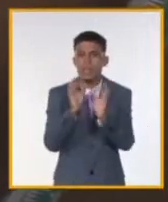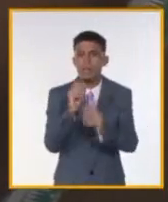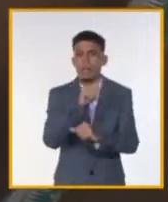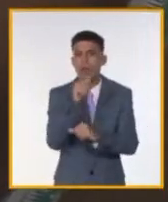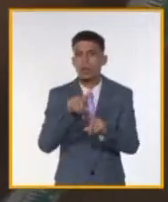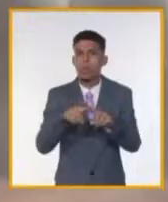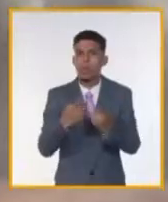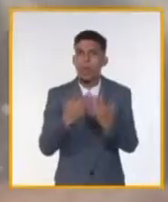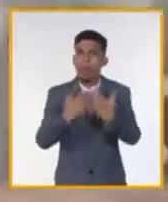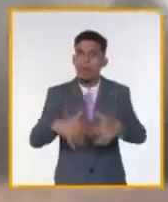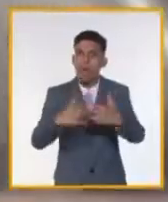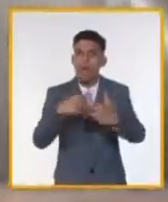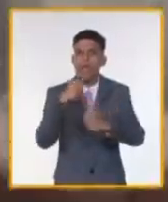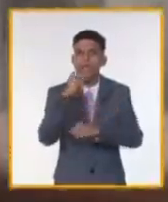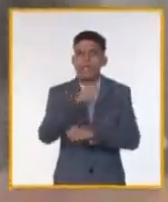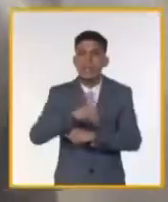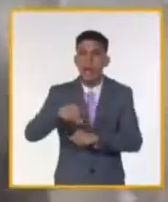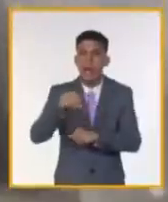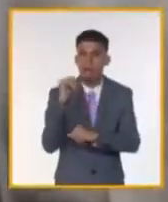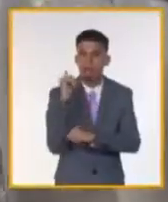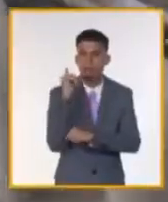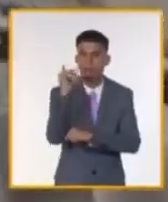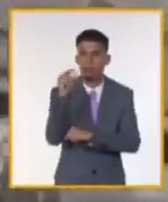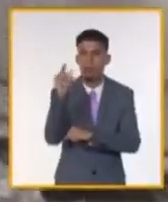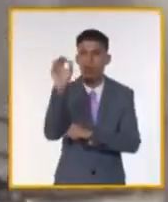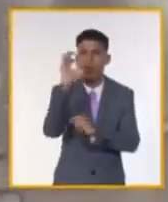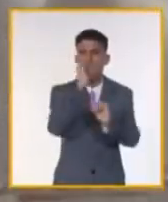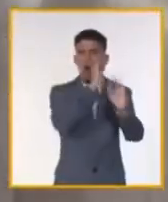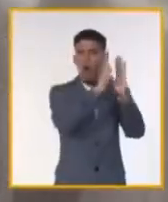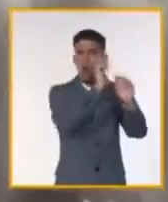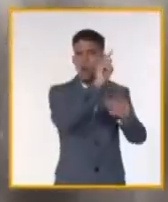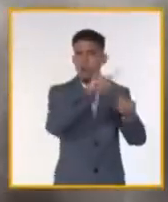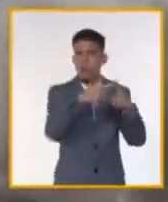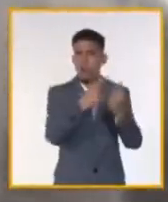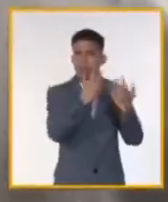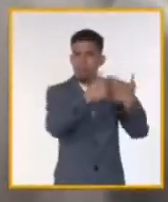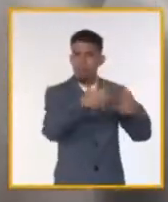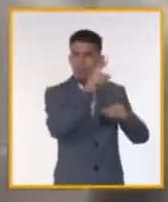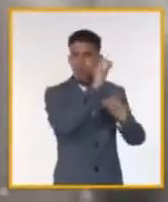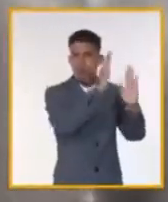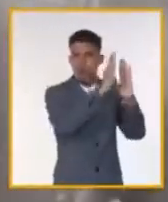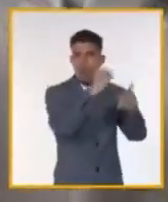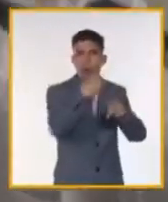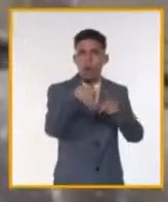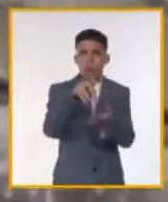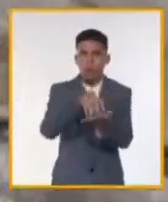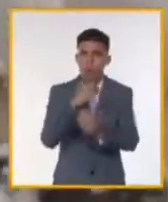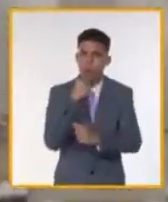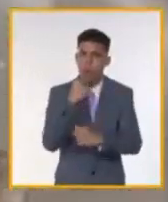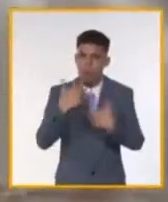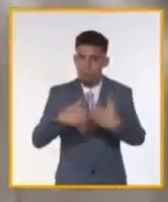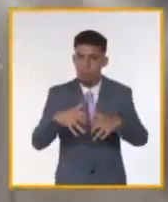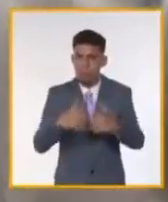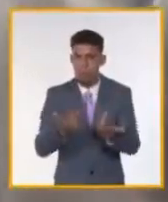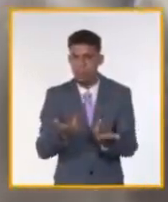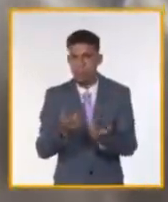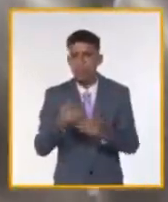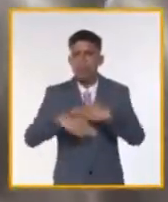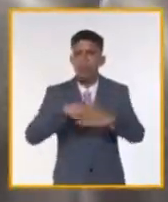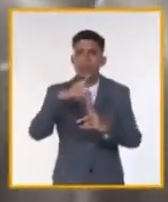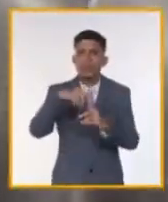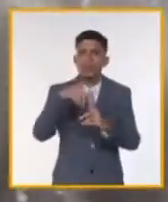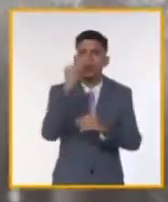producimos la sal tan lejos allá en el oriente y no se produce en otros lugares? ¿Es por un problema tecnológico, es un problema